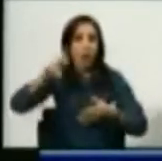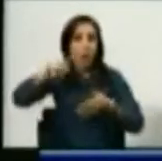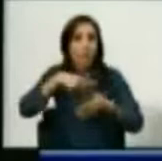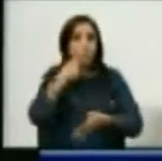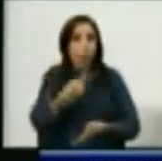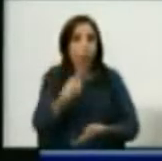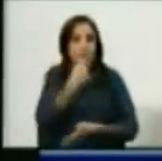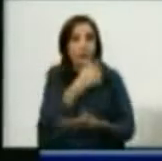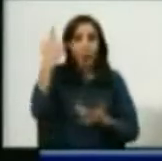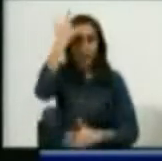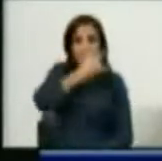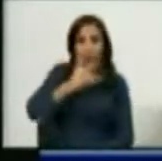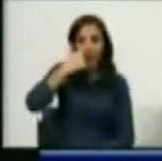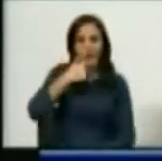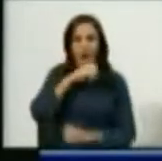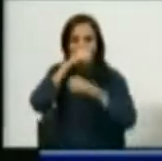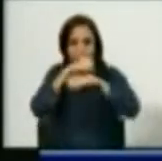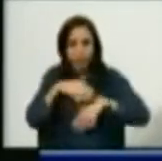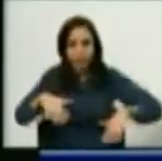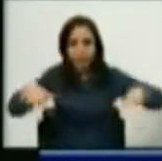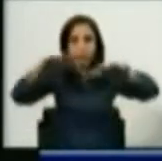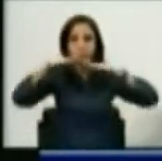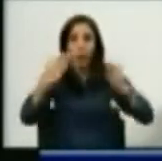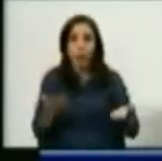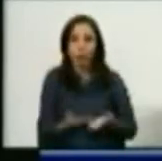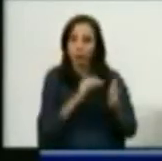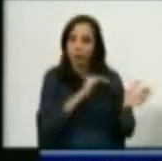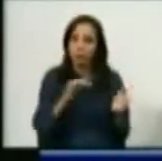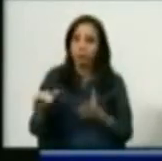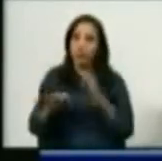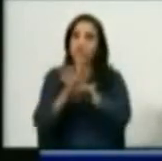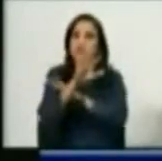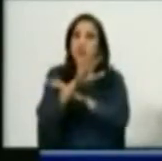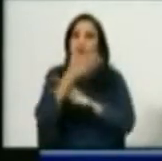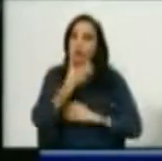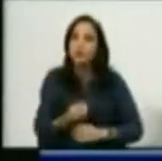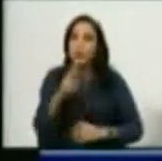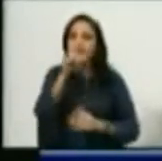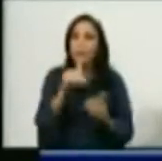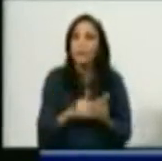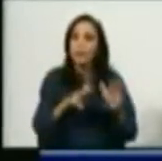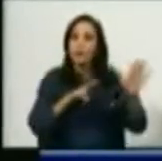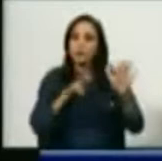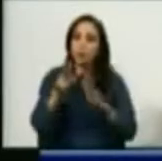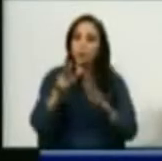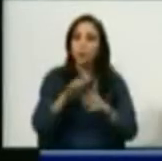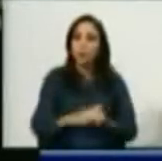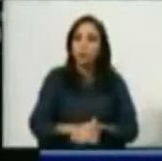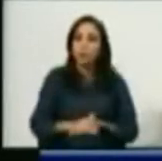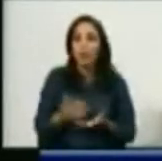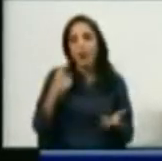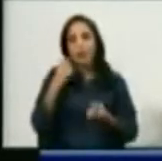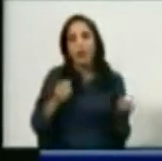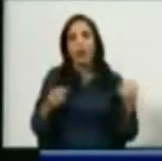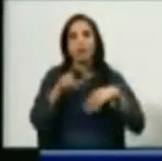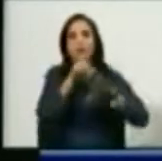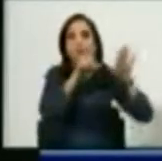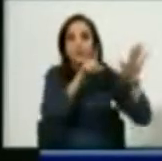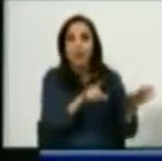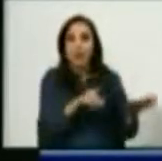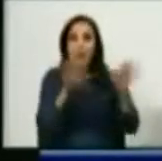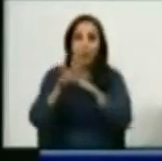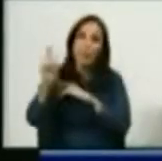sudafricano de influencia mundial cinco de diciembre de 2018 sesenta y nueve meses de la siembra de nuestro querido comandante